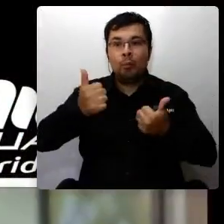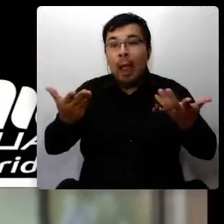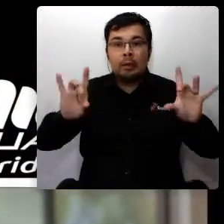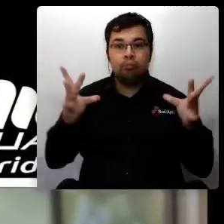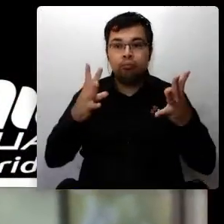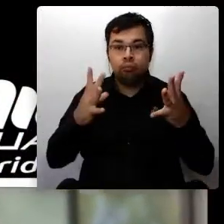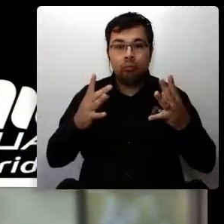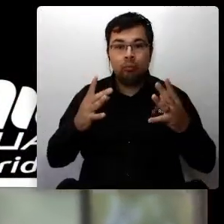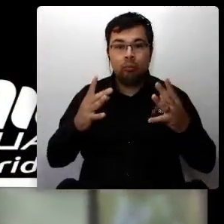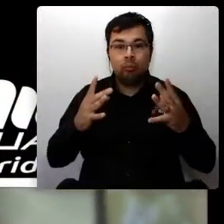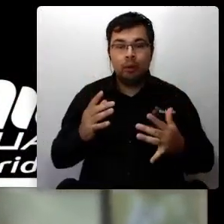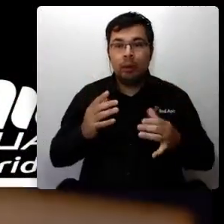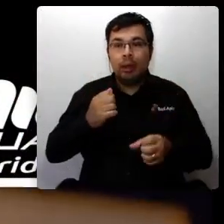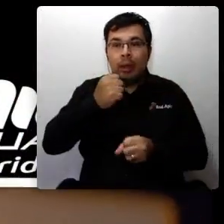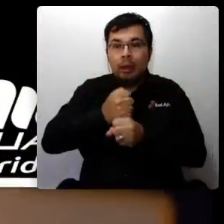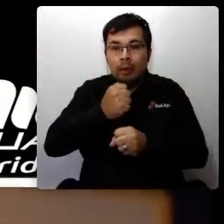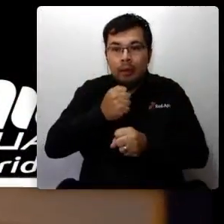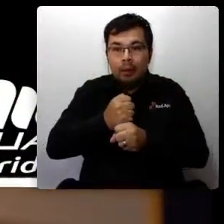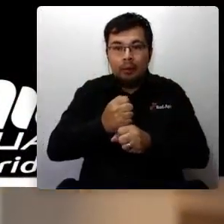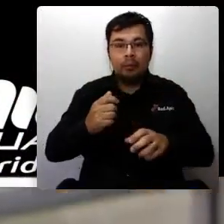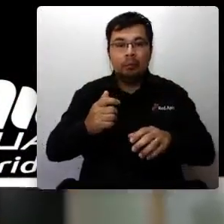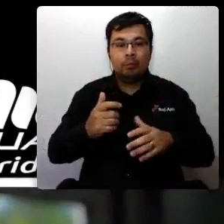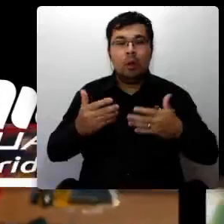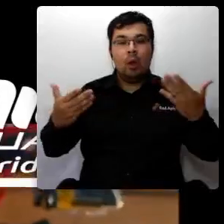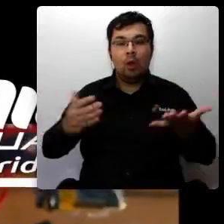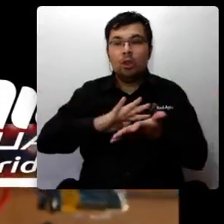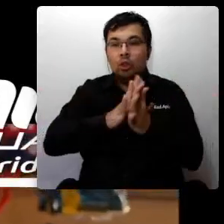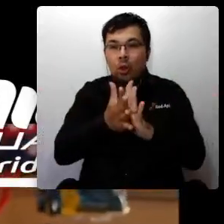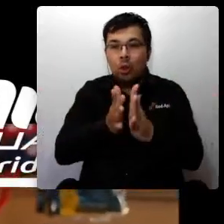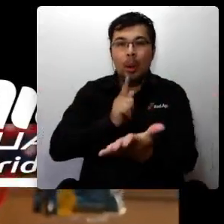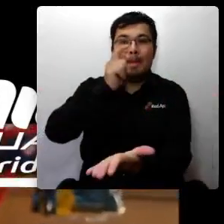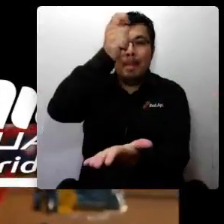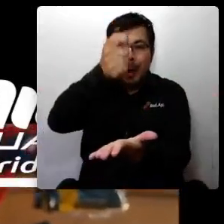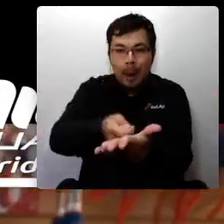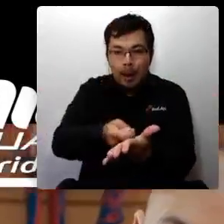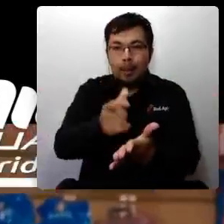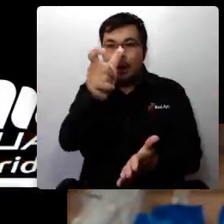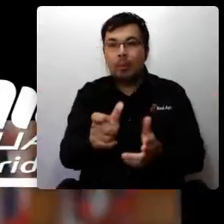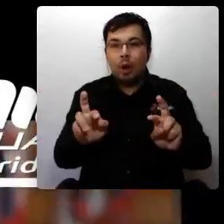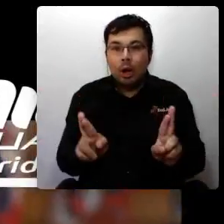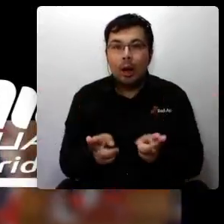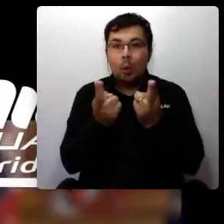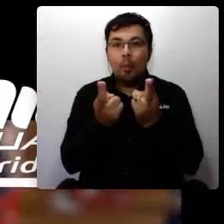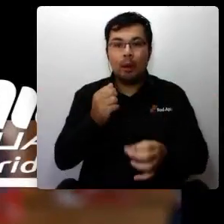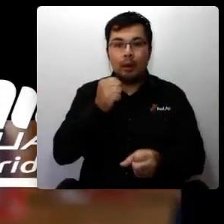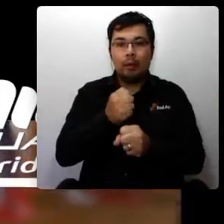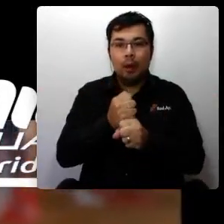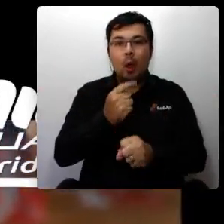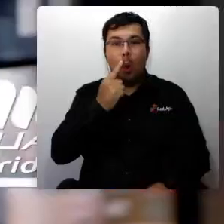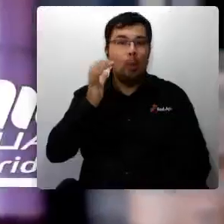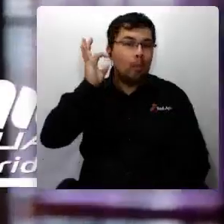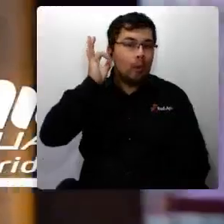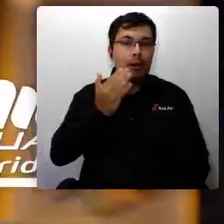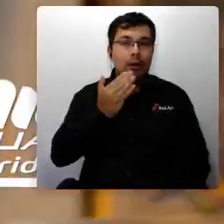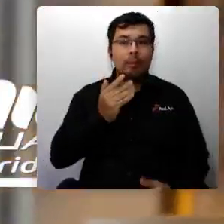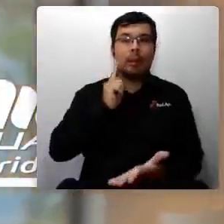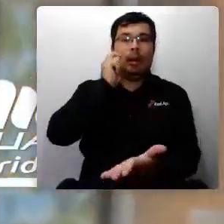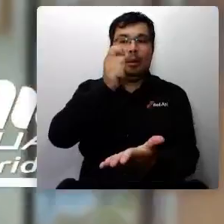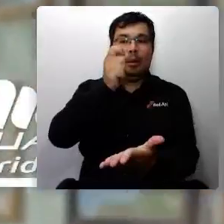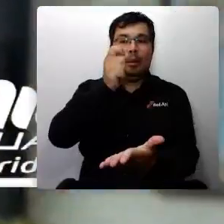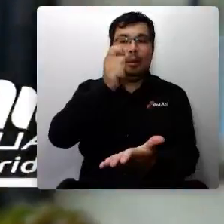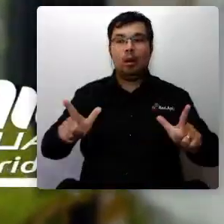médicas necesarias para la recuperación del trabajador o trabajadora, además del pago de su licencia médica desde el primer día y durante todo el